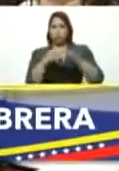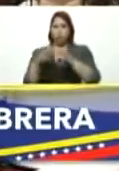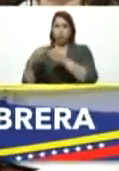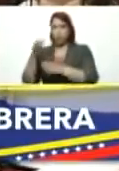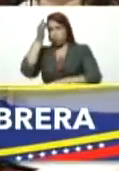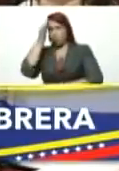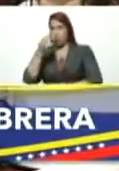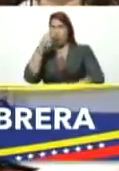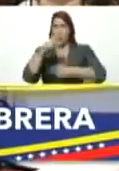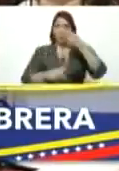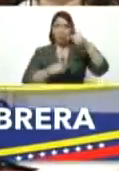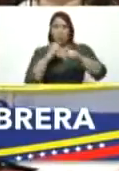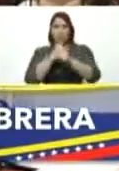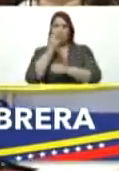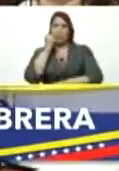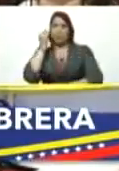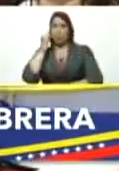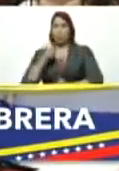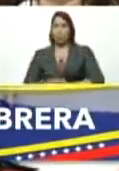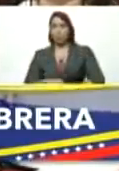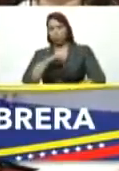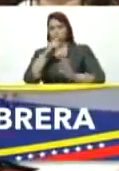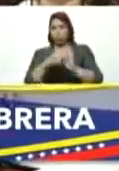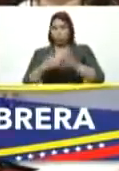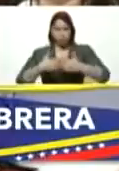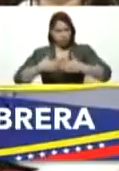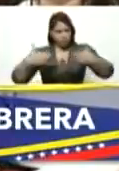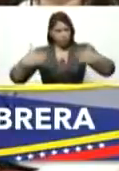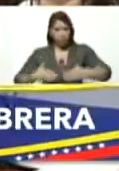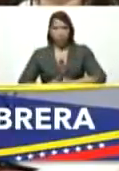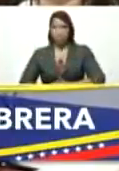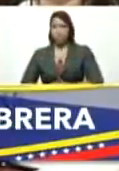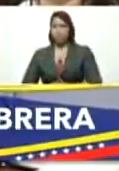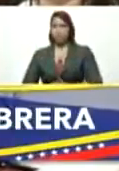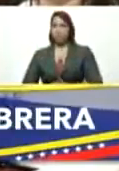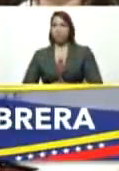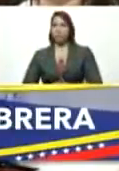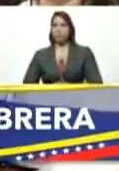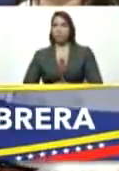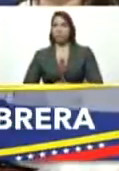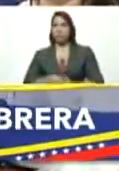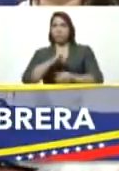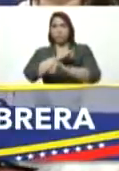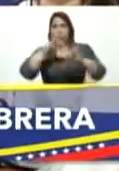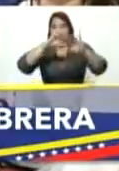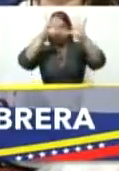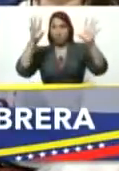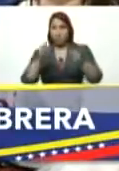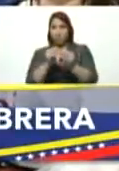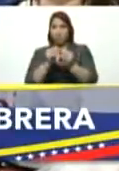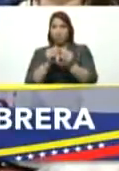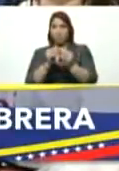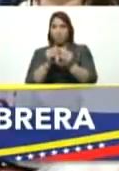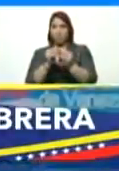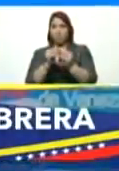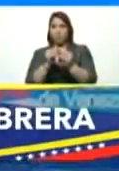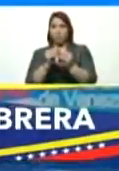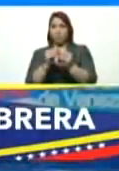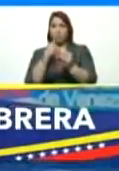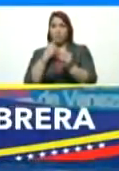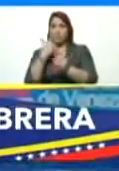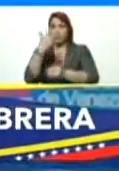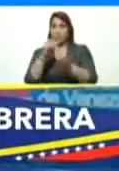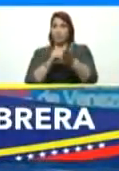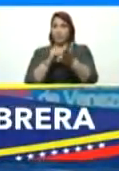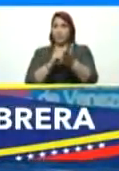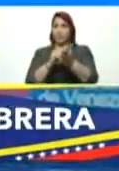productivo de trabajadores y trabajadoras que están a su total disposición y para finalizar ha dicho tres veces